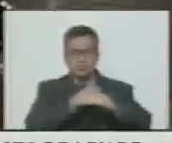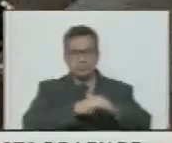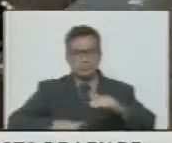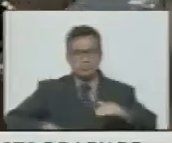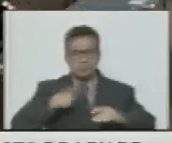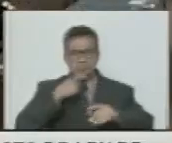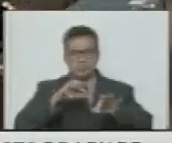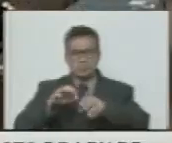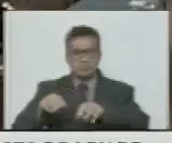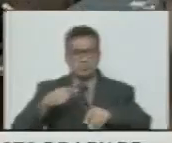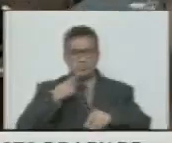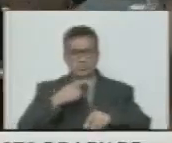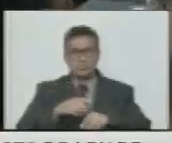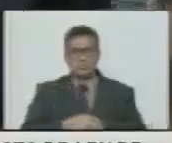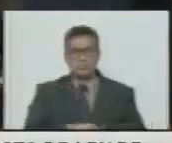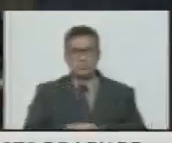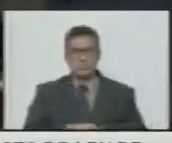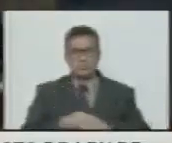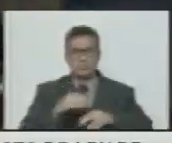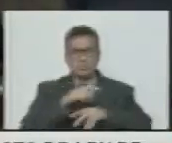Subsecretario, adelante.